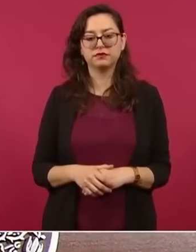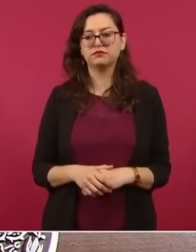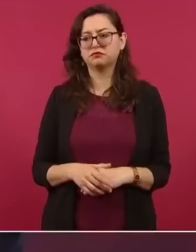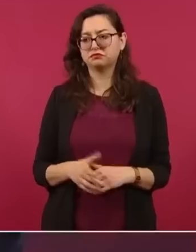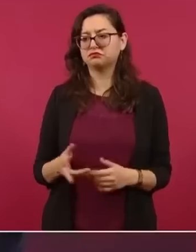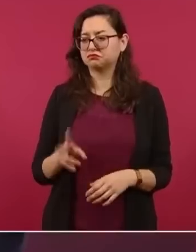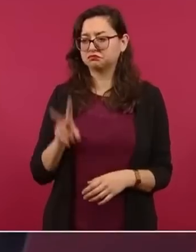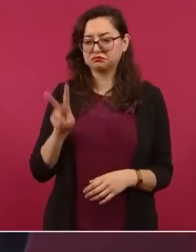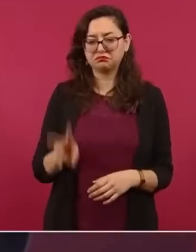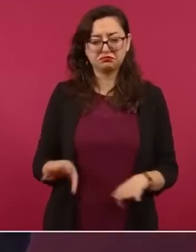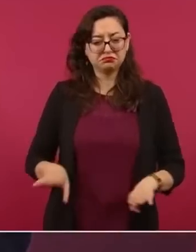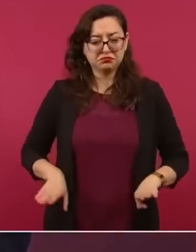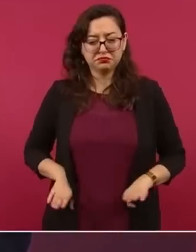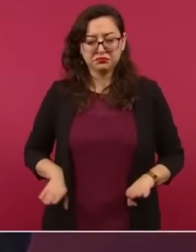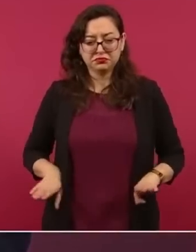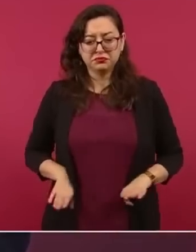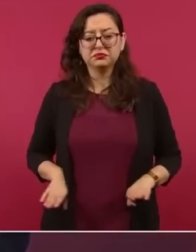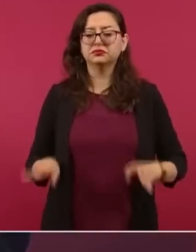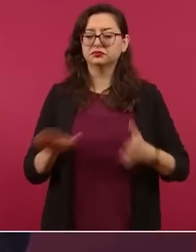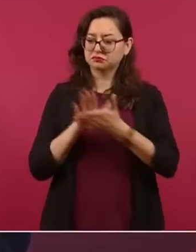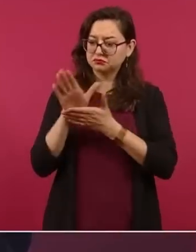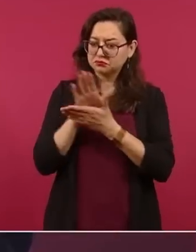humilde, buena,